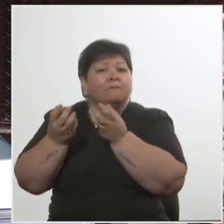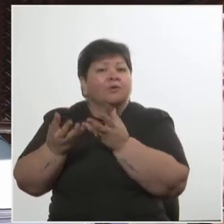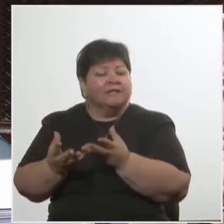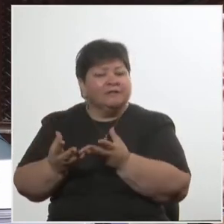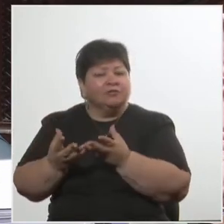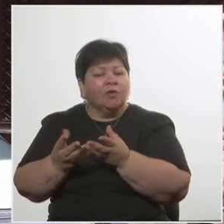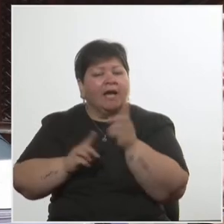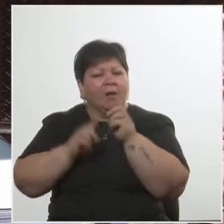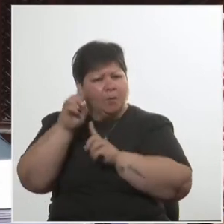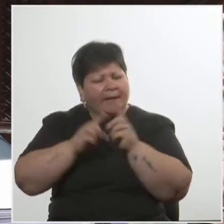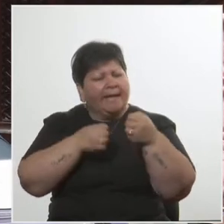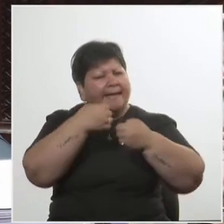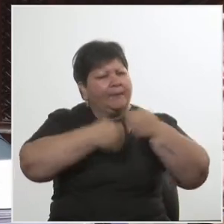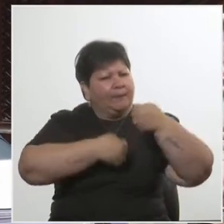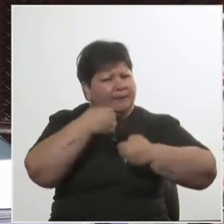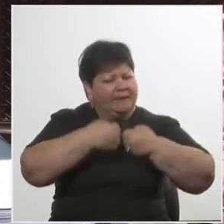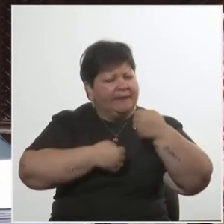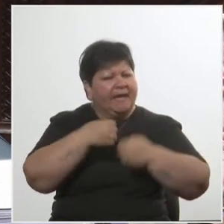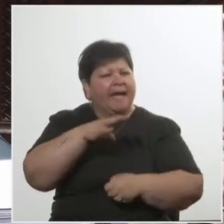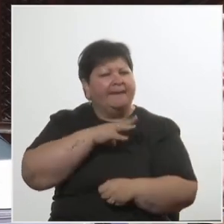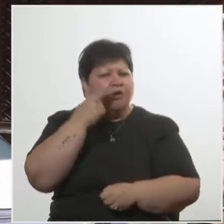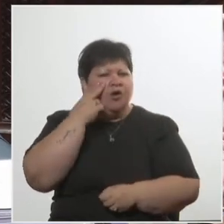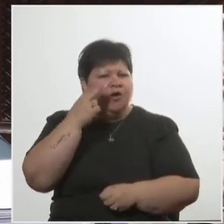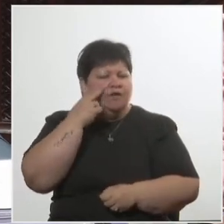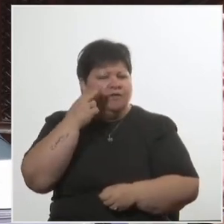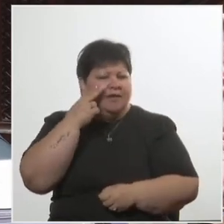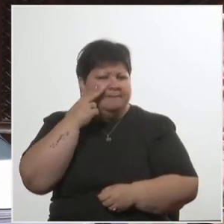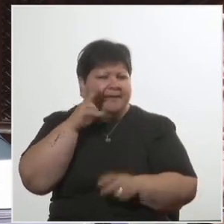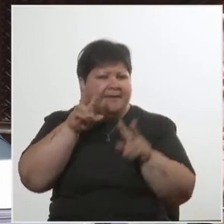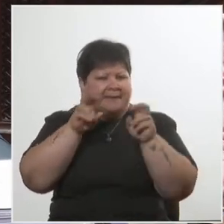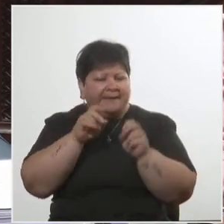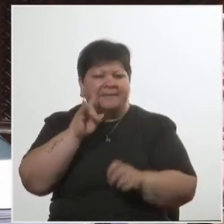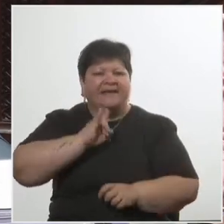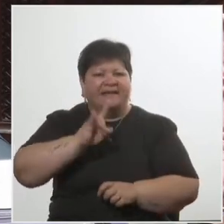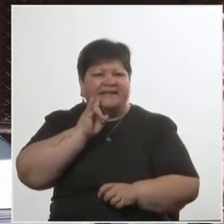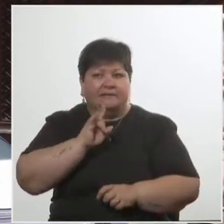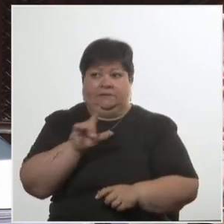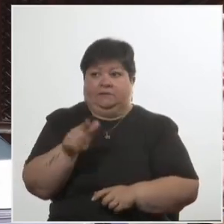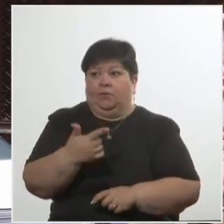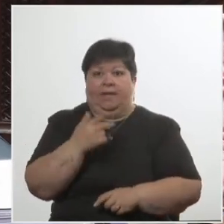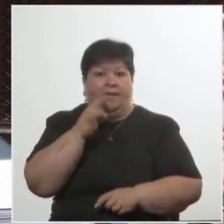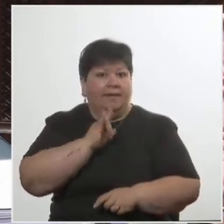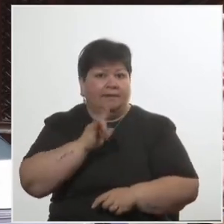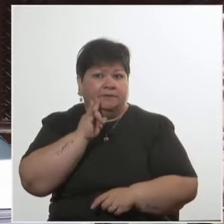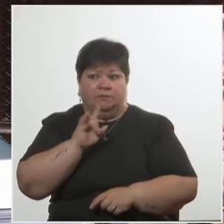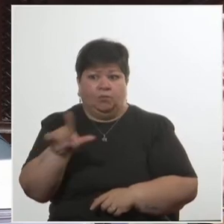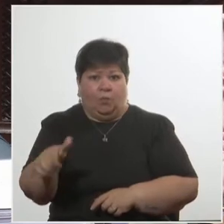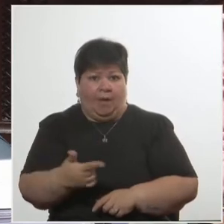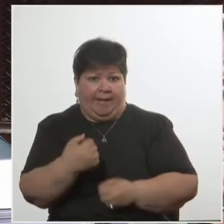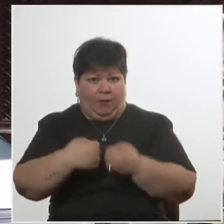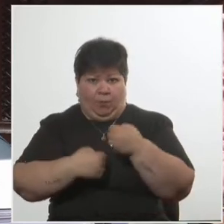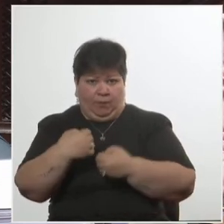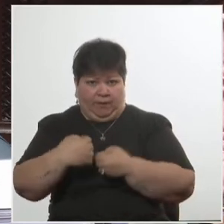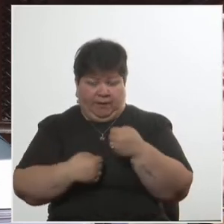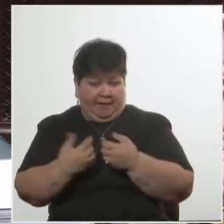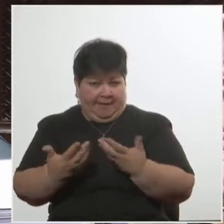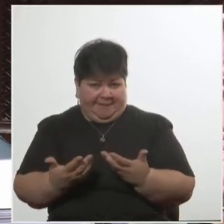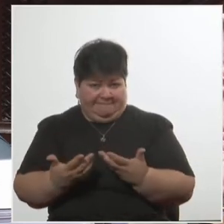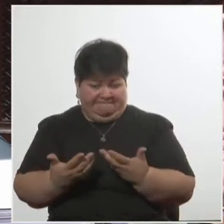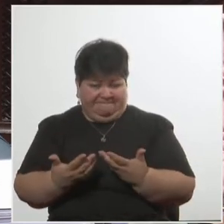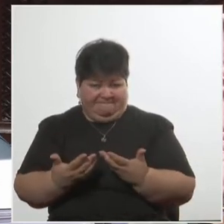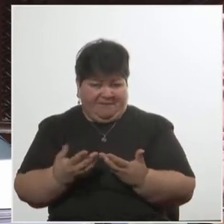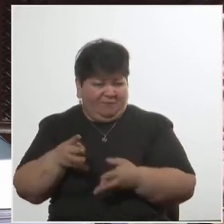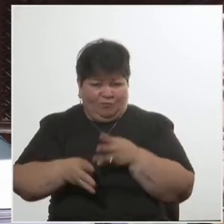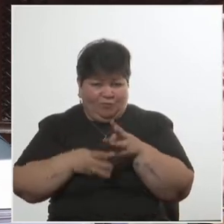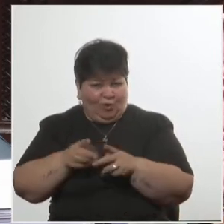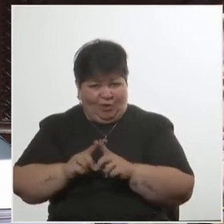estas industrias tienen un problema con su cuenca lechera así que sin lugar a dudas si no hay leche no hay industria que funcione y está muy bien cuando el